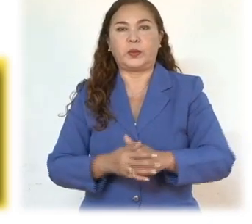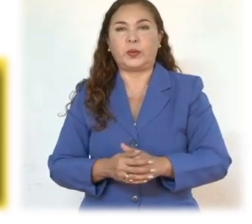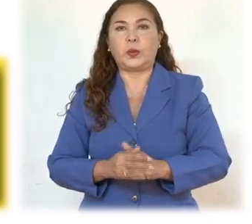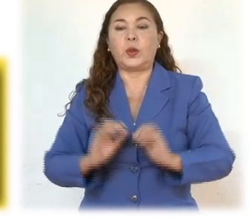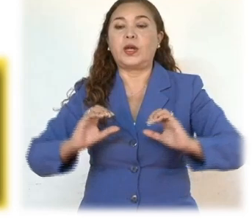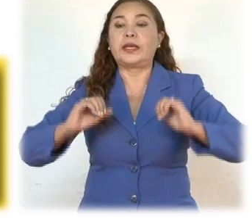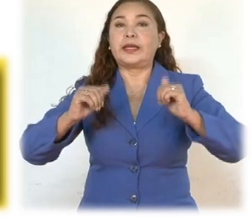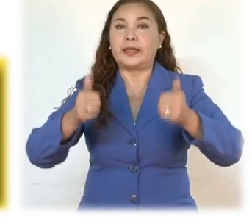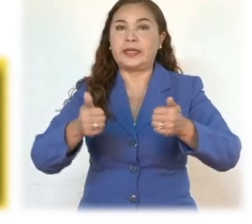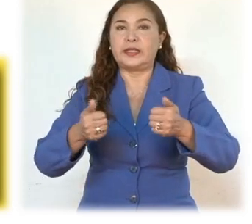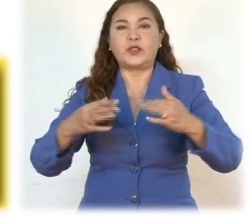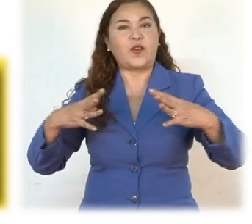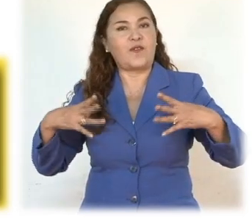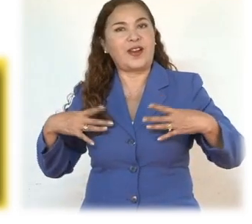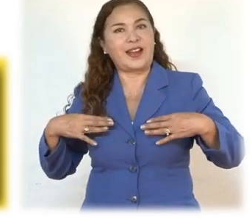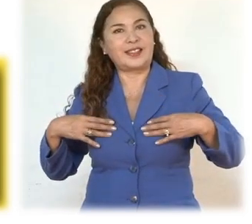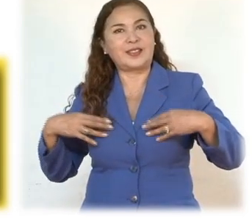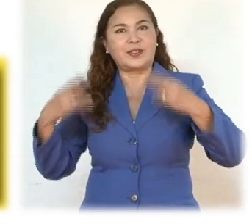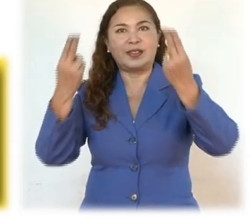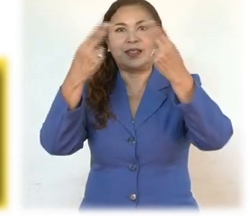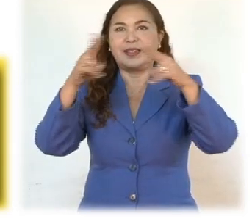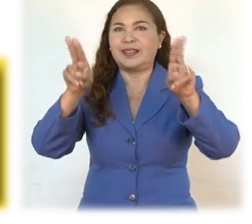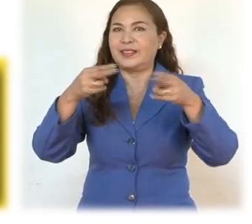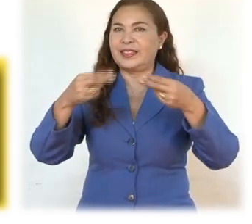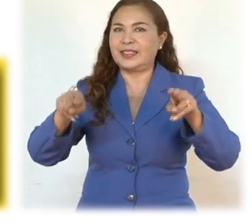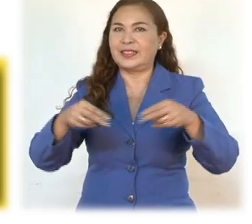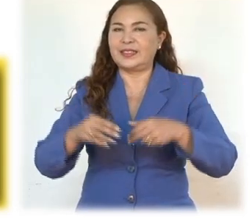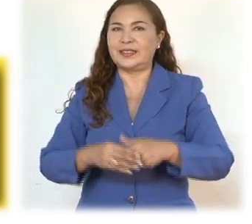pedagógico inicio de vacaciones